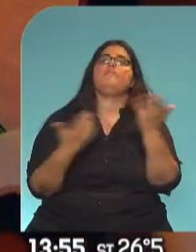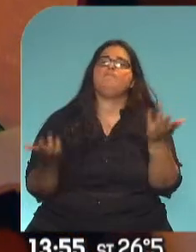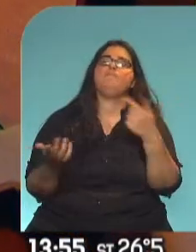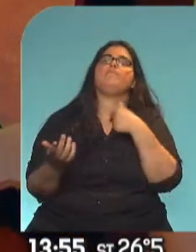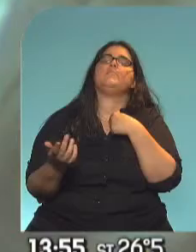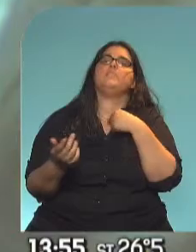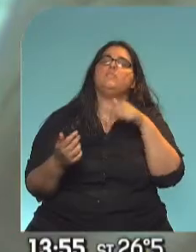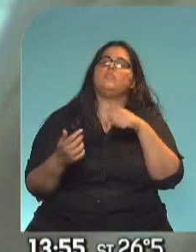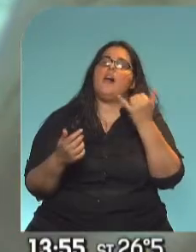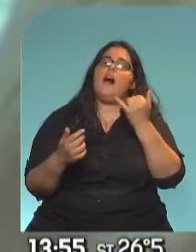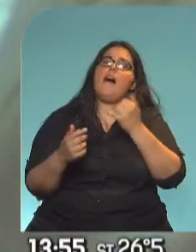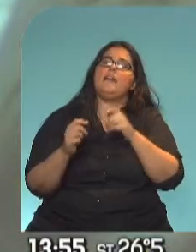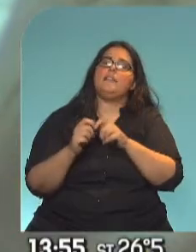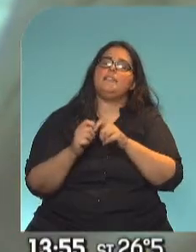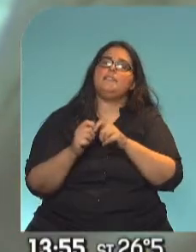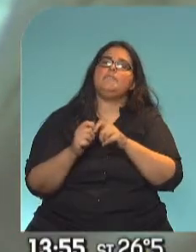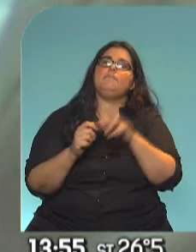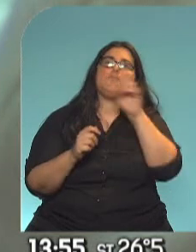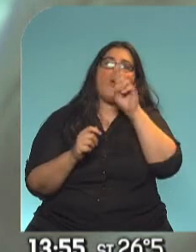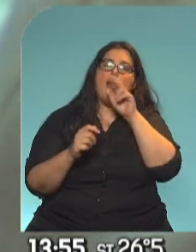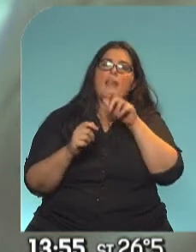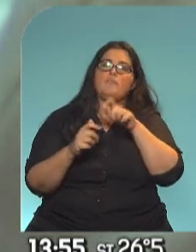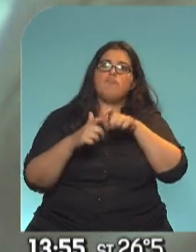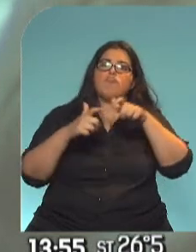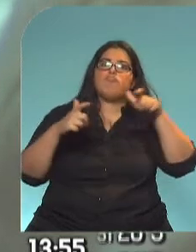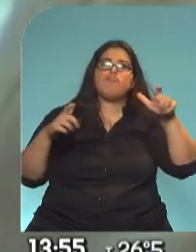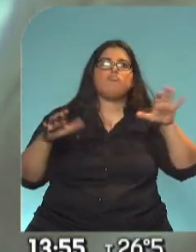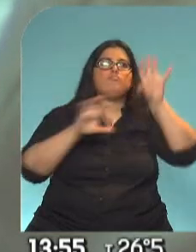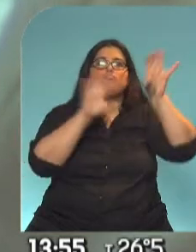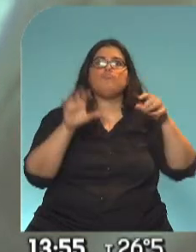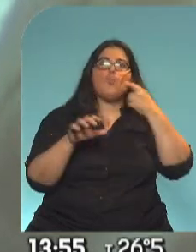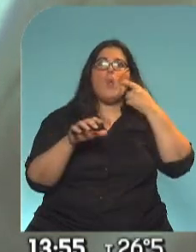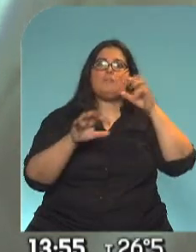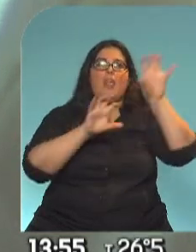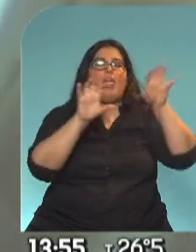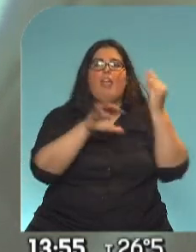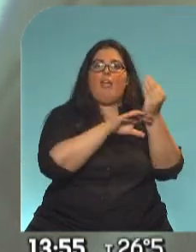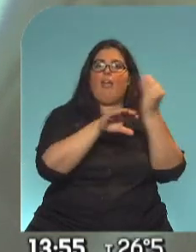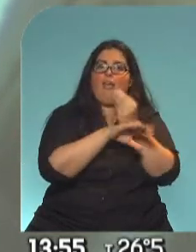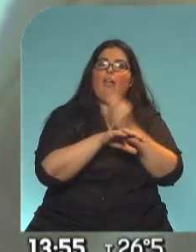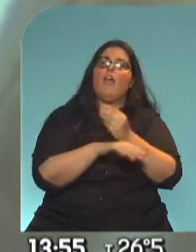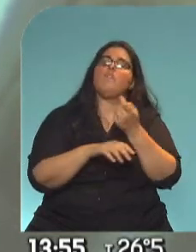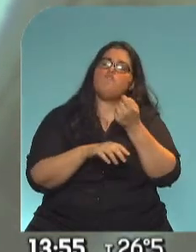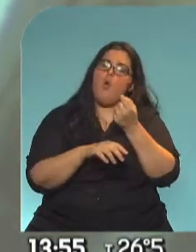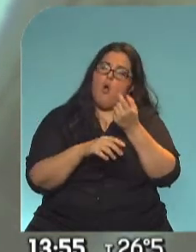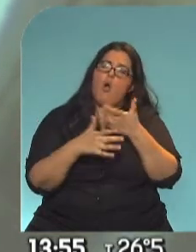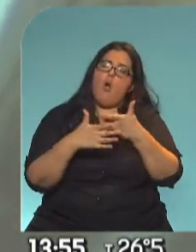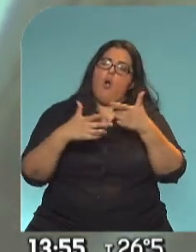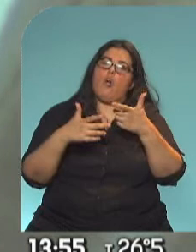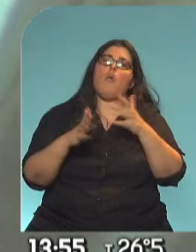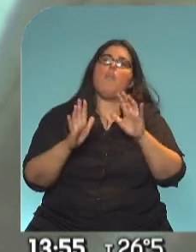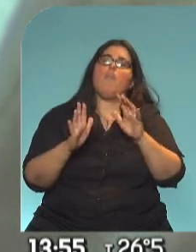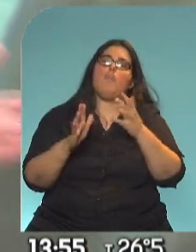de las alcaldesas electas para esta Mujeres, elección. sí. Mujeres, muy moderado, igualmente es un incremento moderado comparado